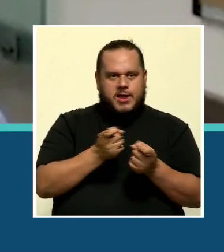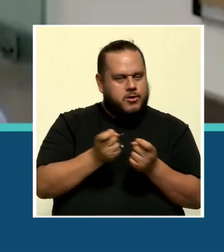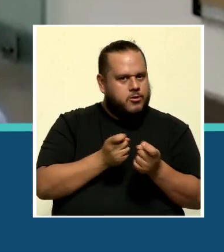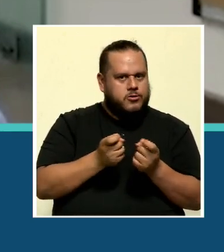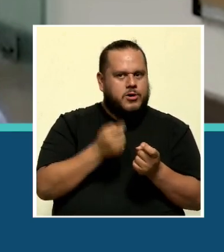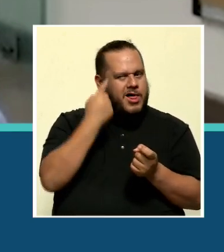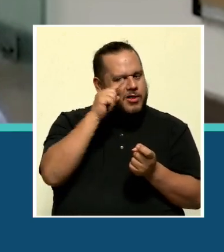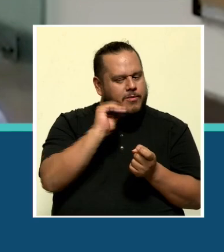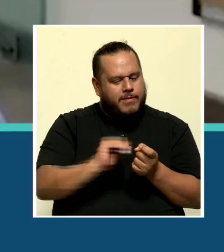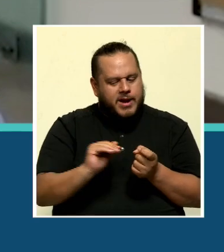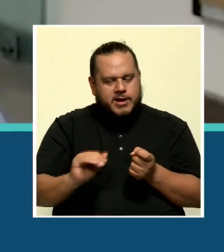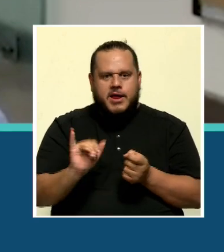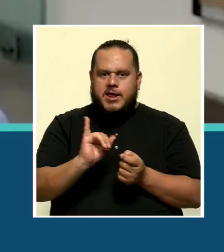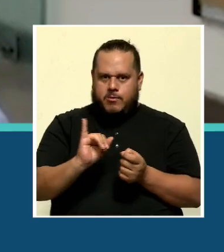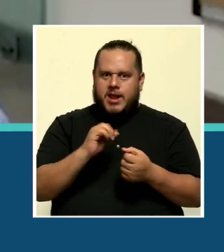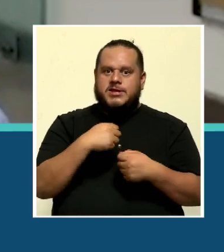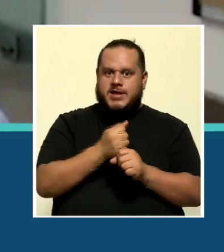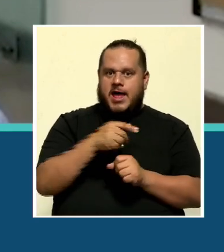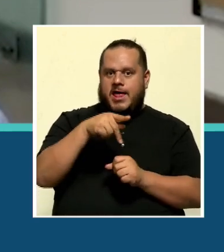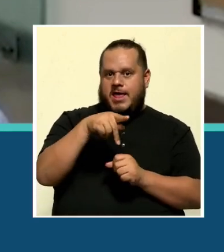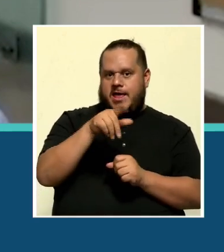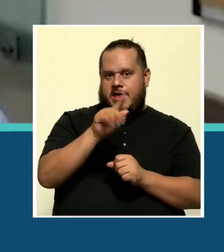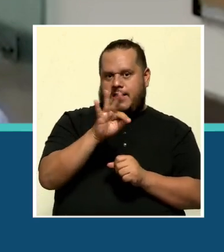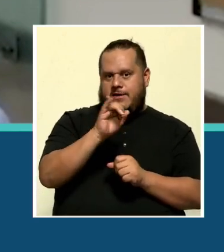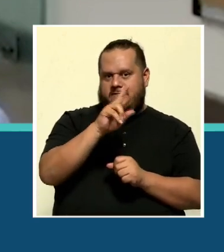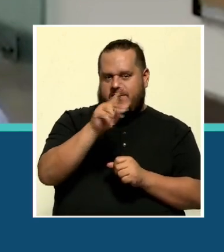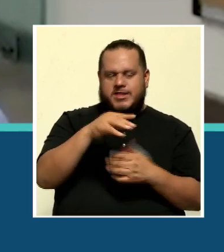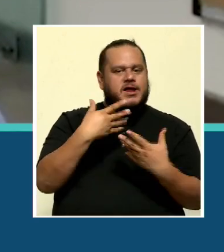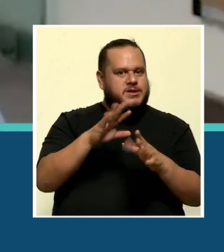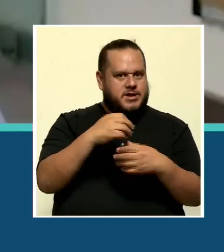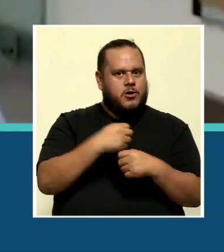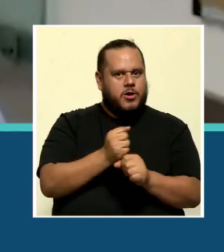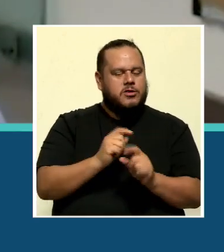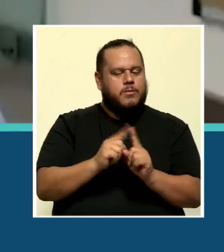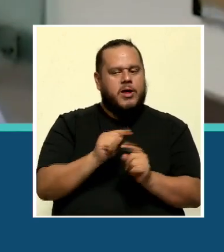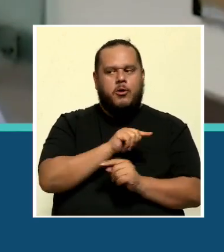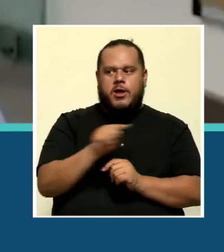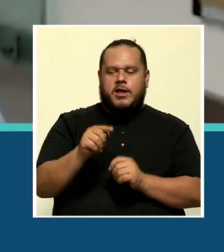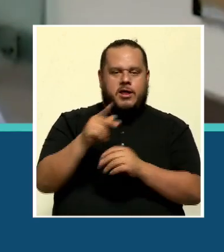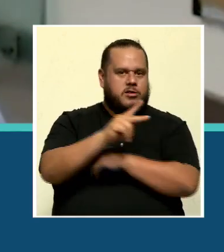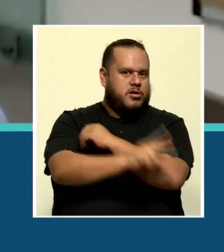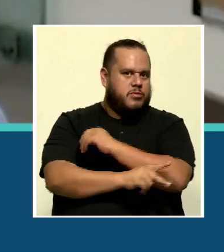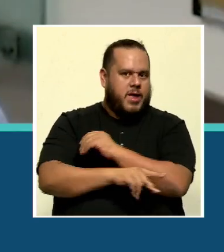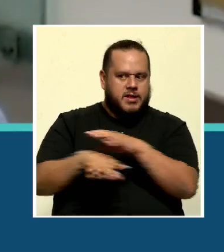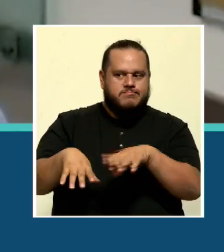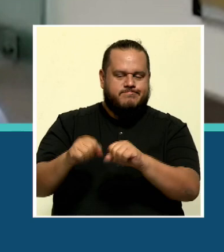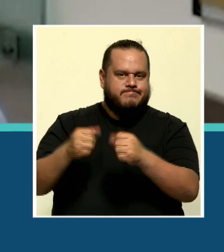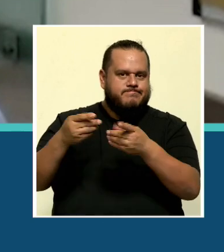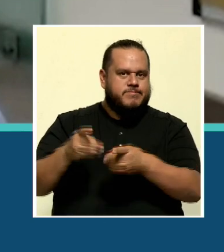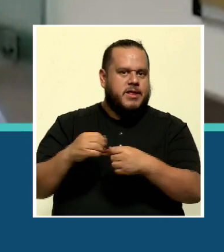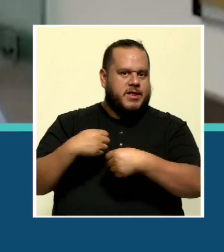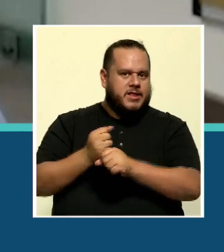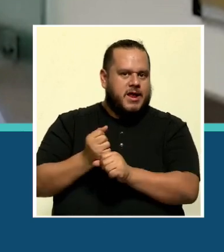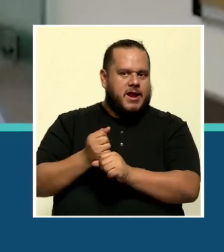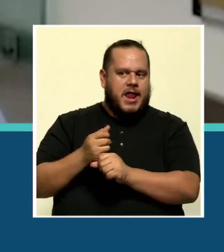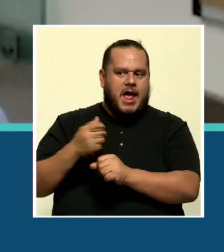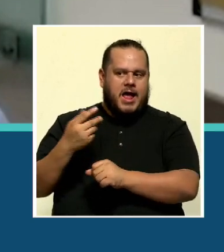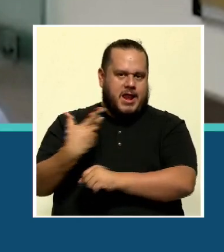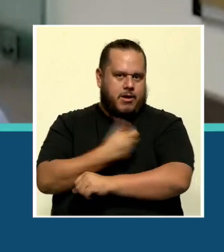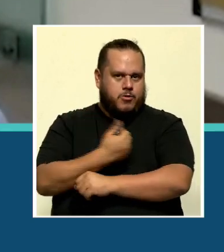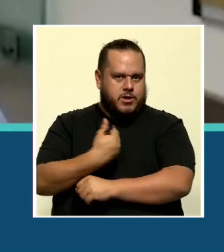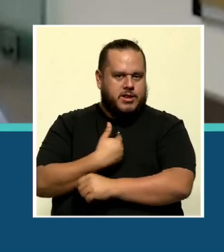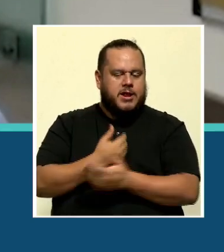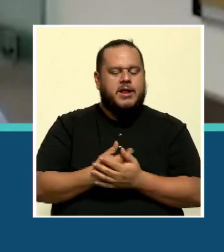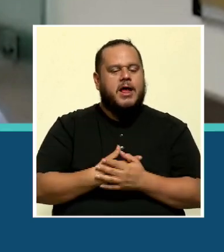lo ha hecho la de Pfizer en población pediátrica, pero en esos países tomaron la decisión de utilizar la vacuna que tenían. Y